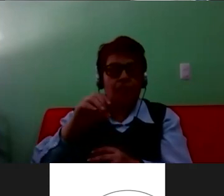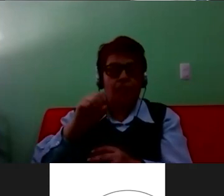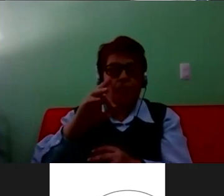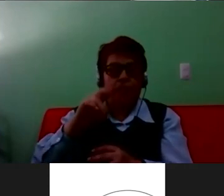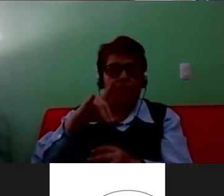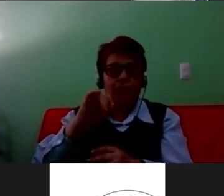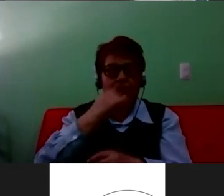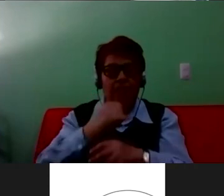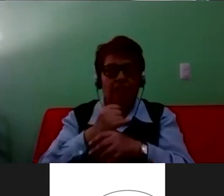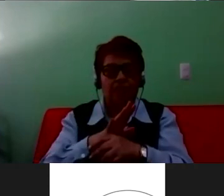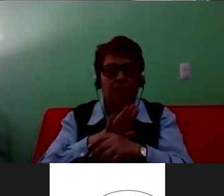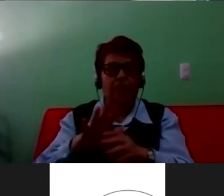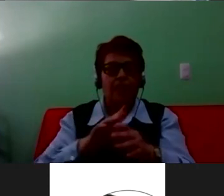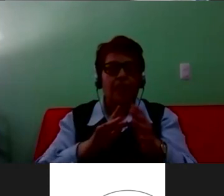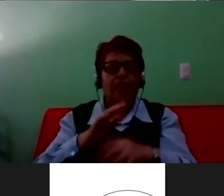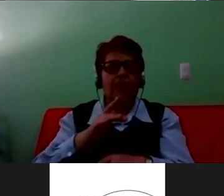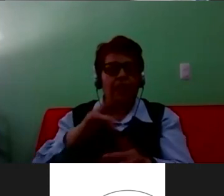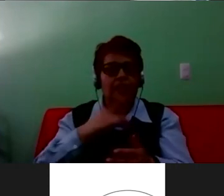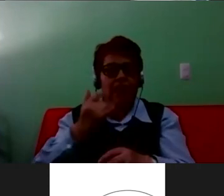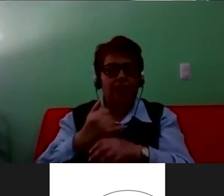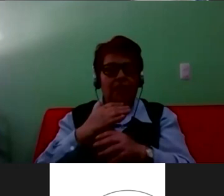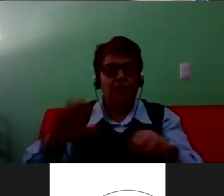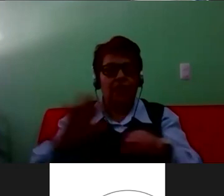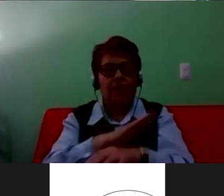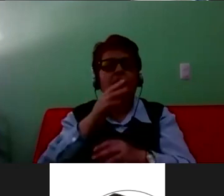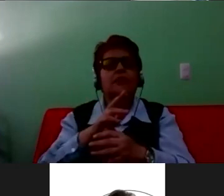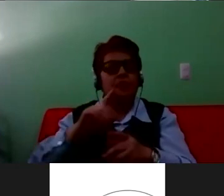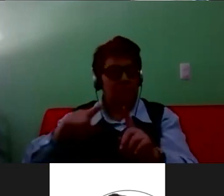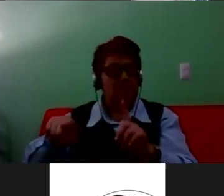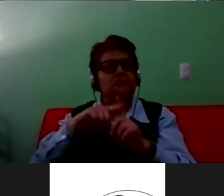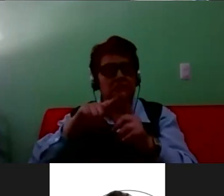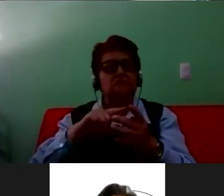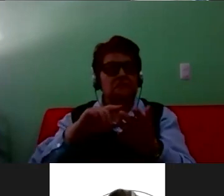Únicamente informar que el dictamen va en sentido positivo con modificaciones, toda vez que la